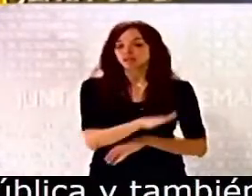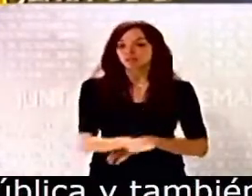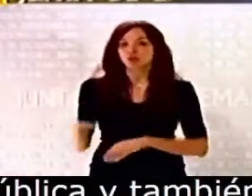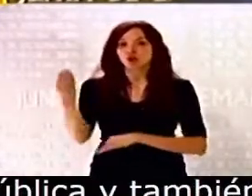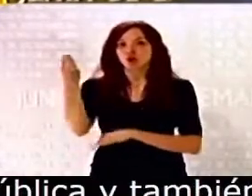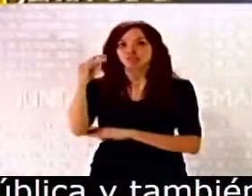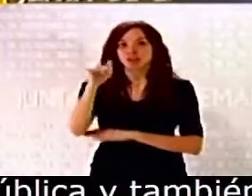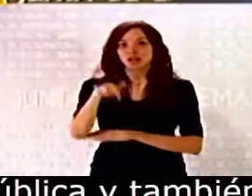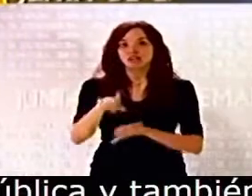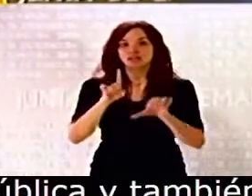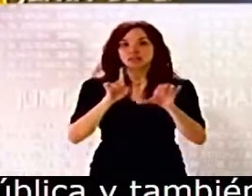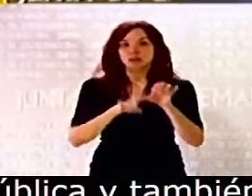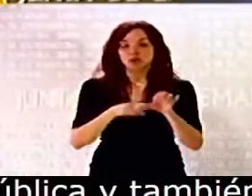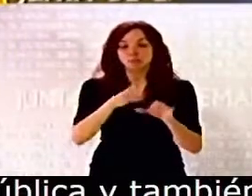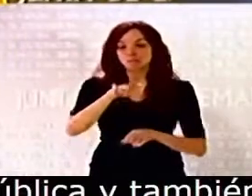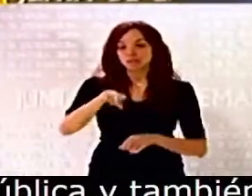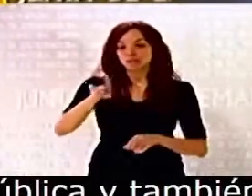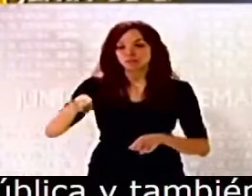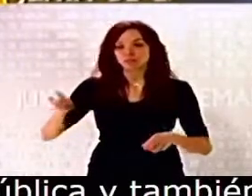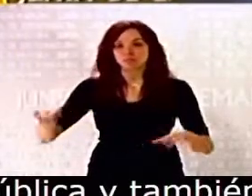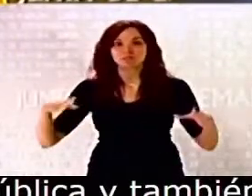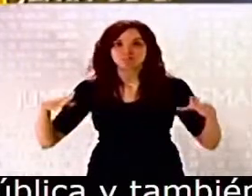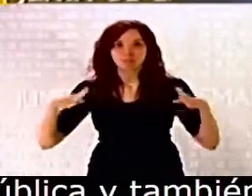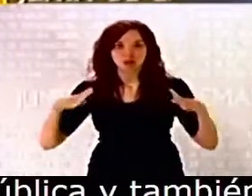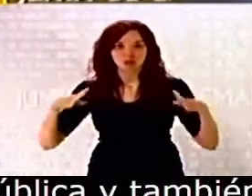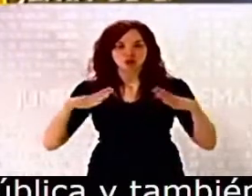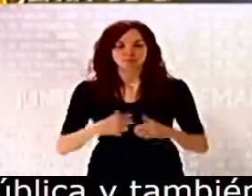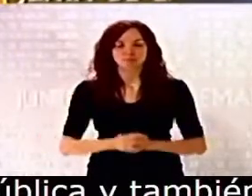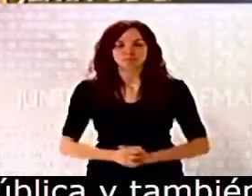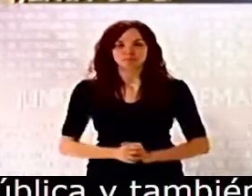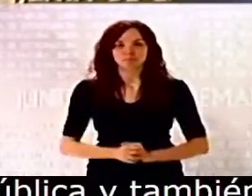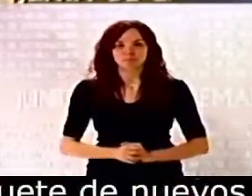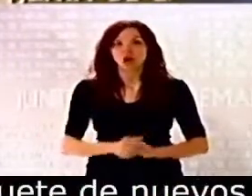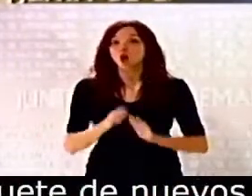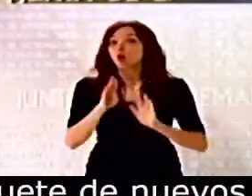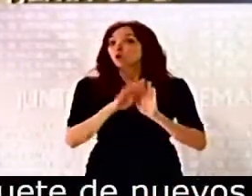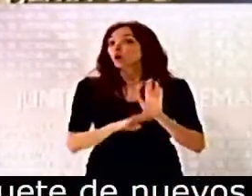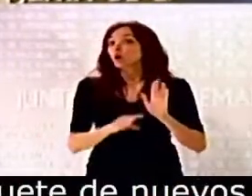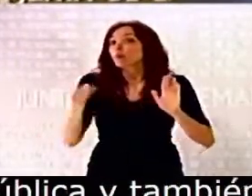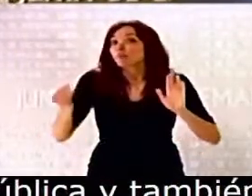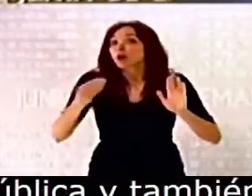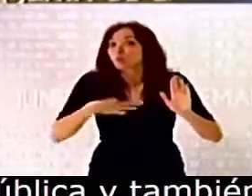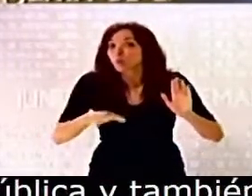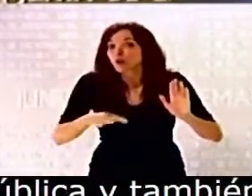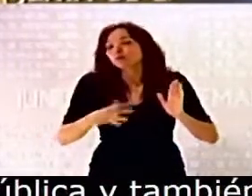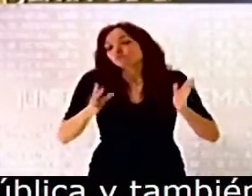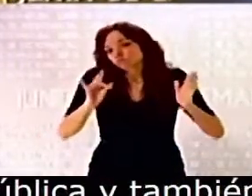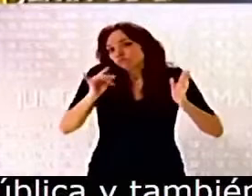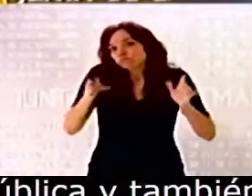autónoma en los meses no lectivos del verano. Mejorable, como todo.